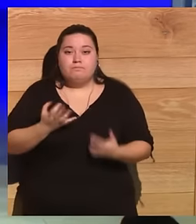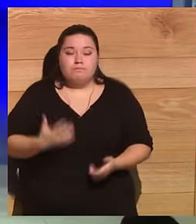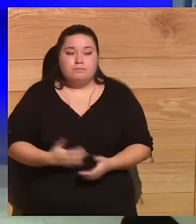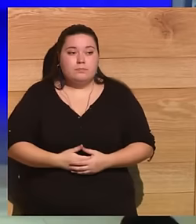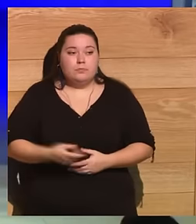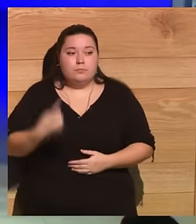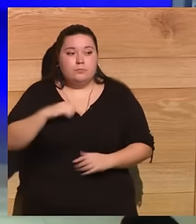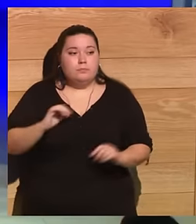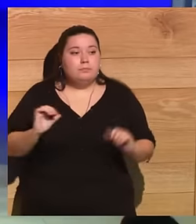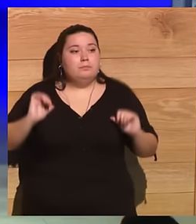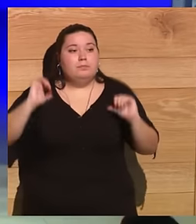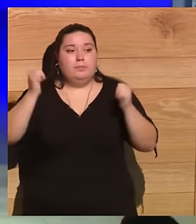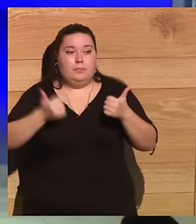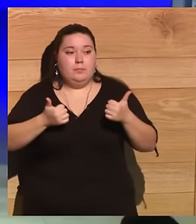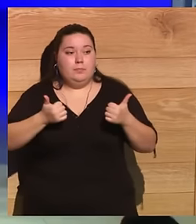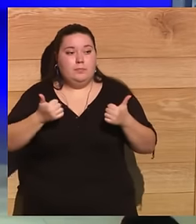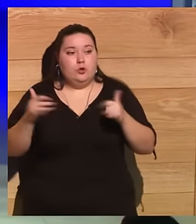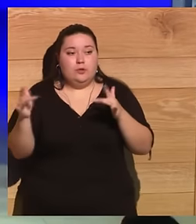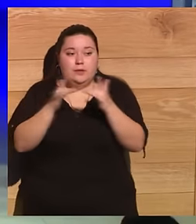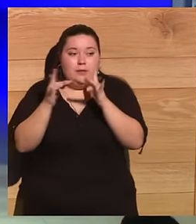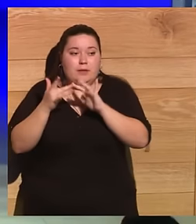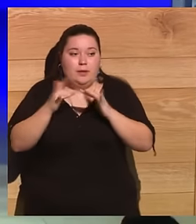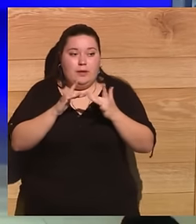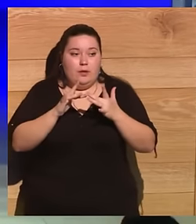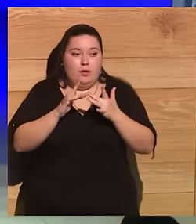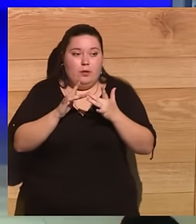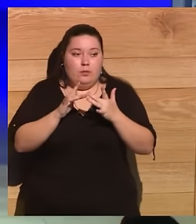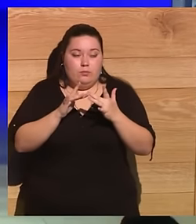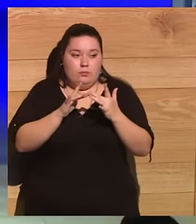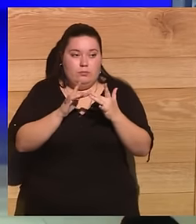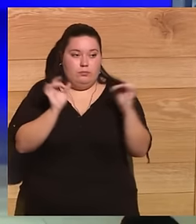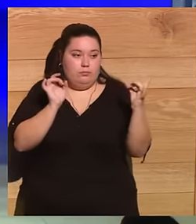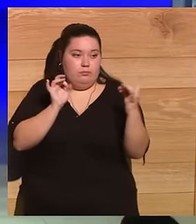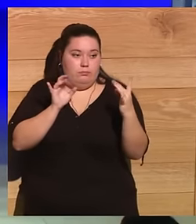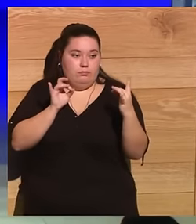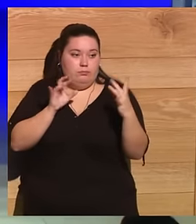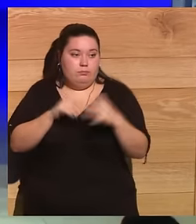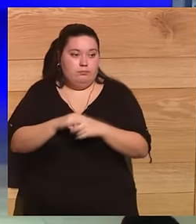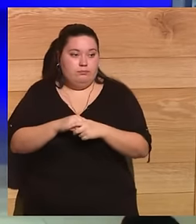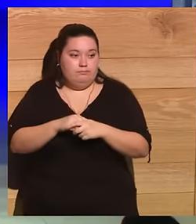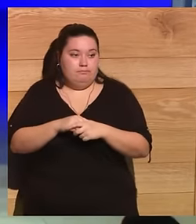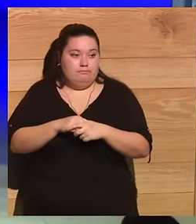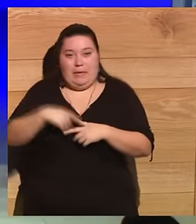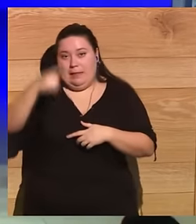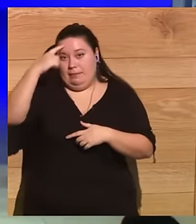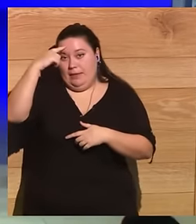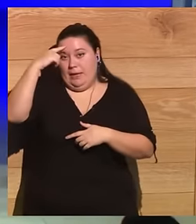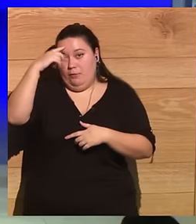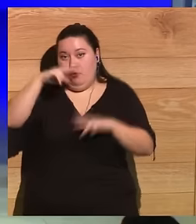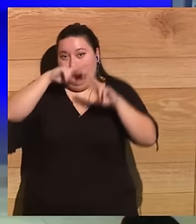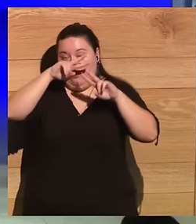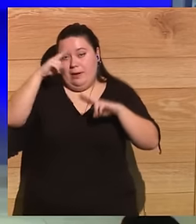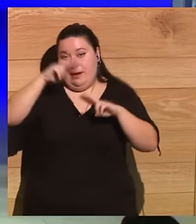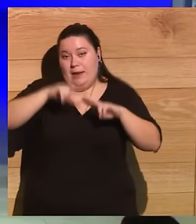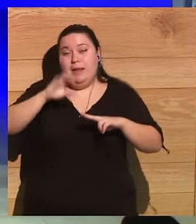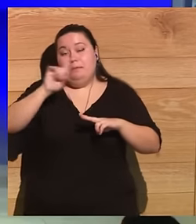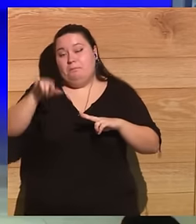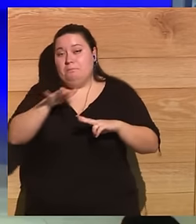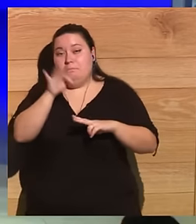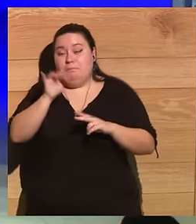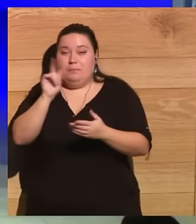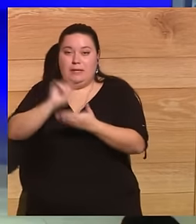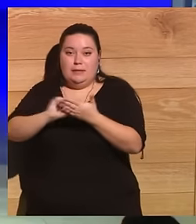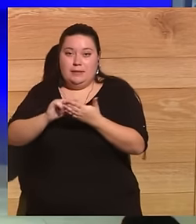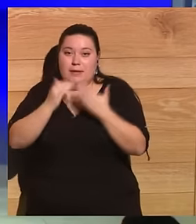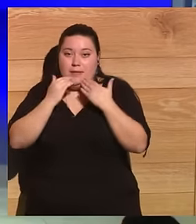mismo estamos empezando a tener una interacción bidireccional con el cerebro. Podemos leer del cerebro y podemos empezar a escribir